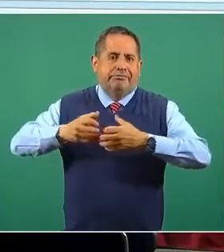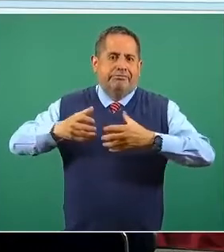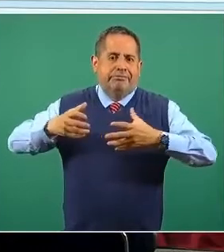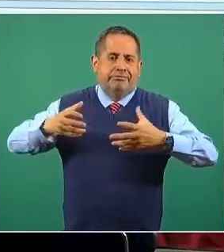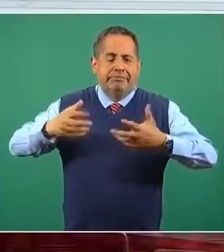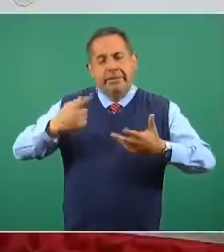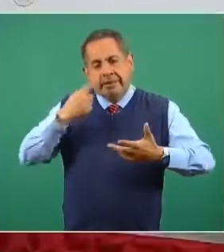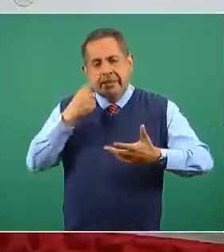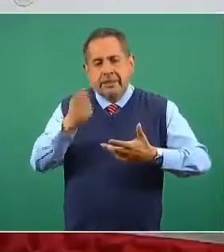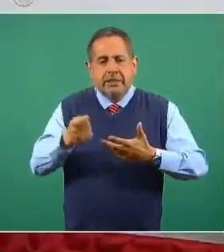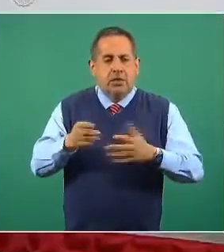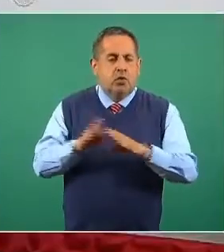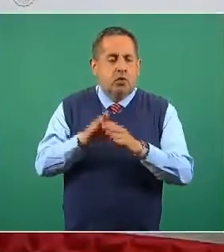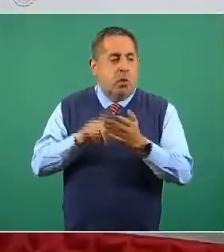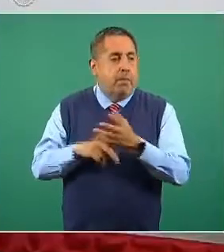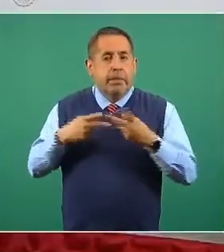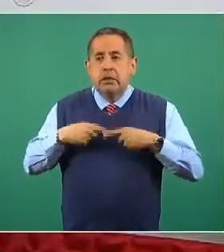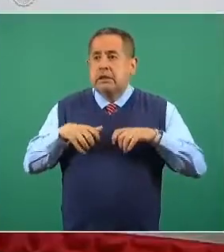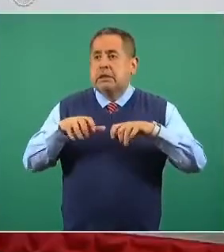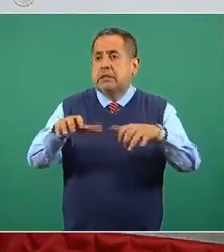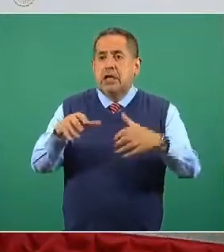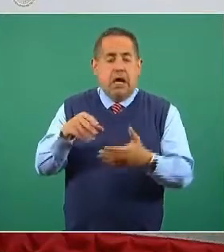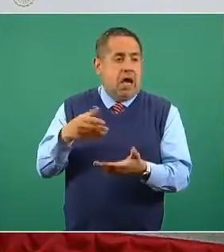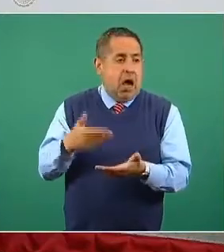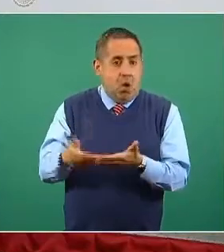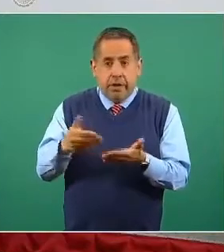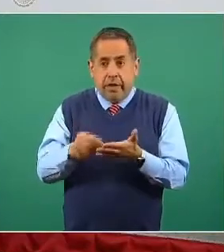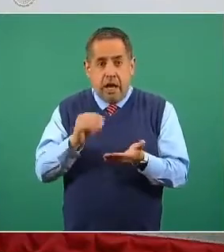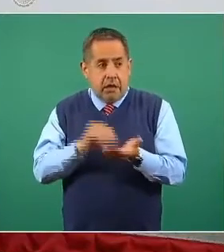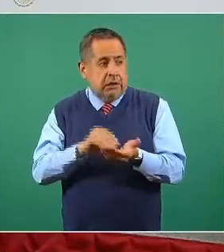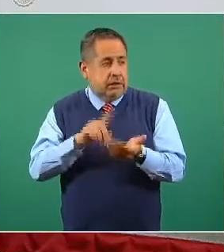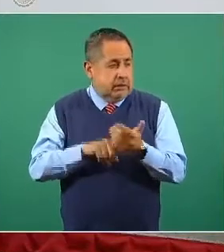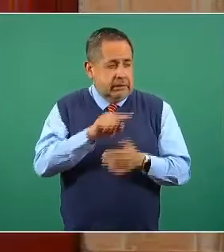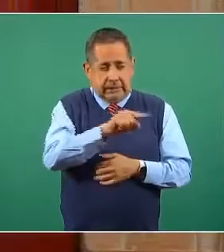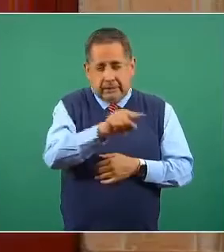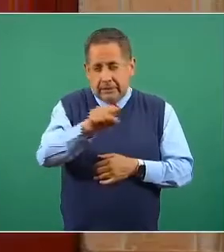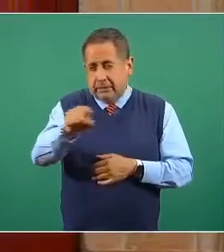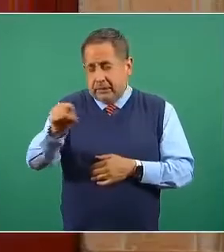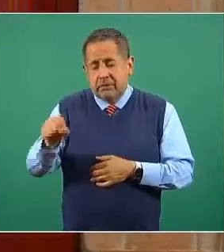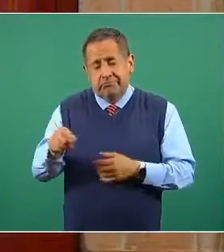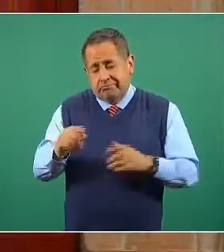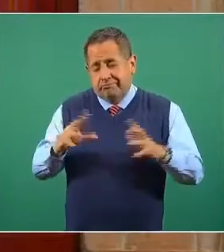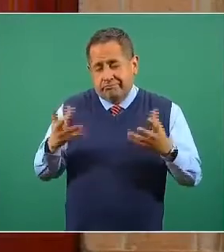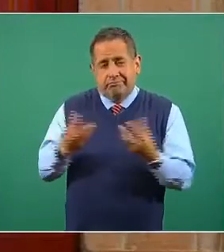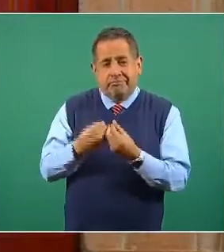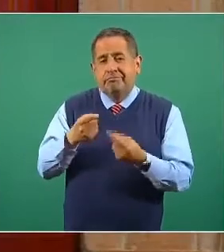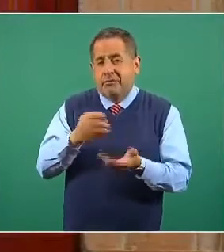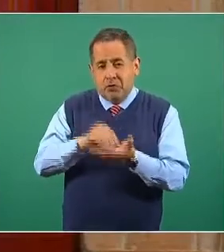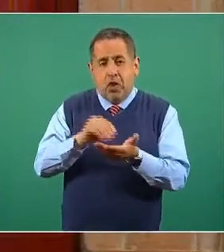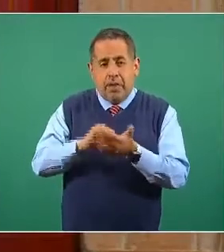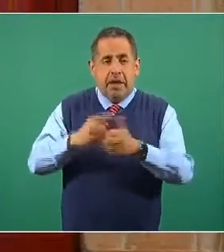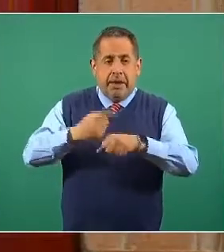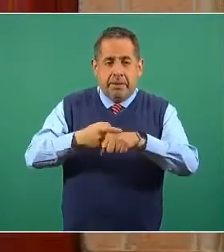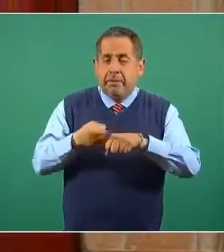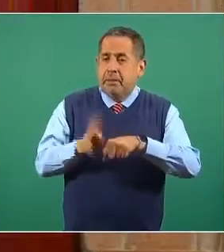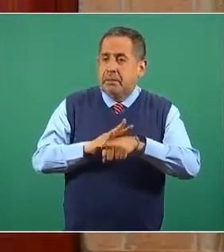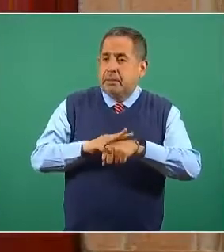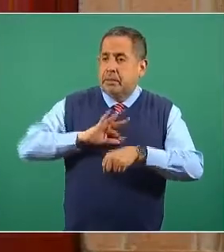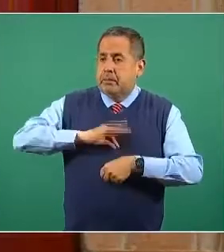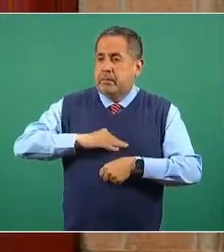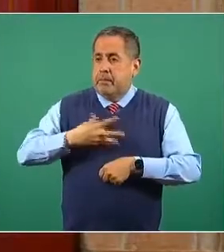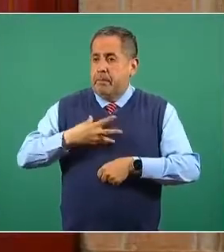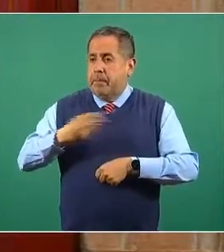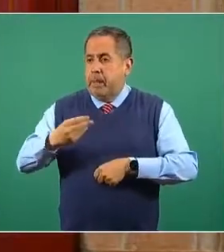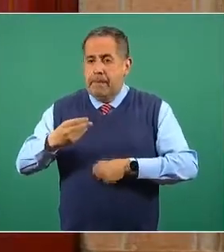representan a el grupo poblacional que en su momento puede mantener activa todavía la transmisión y por lo tanto